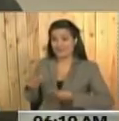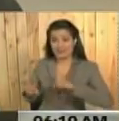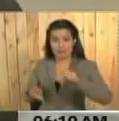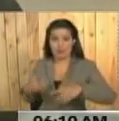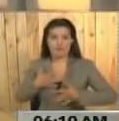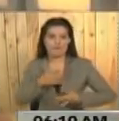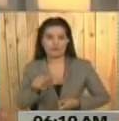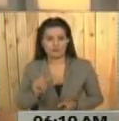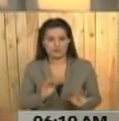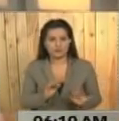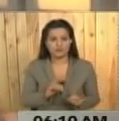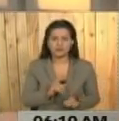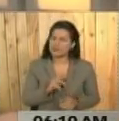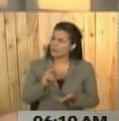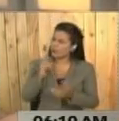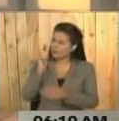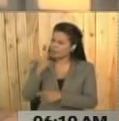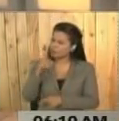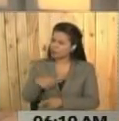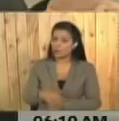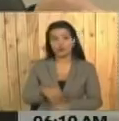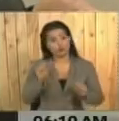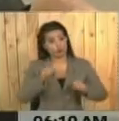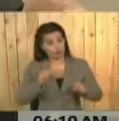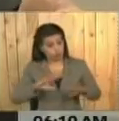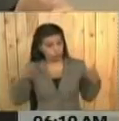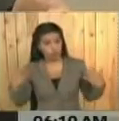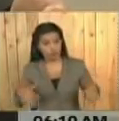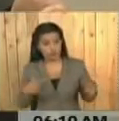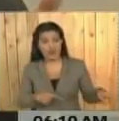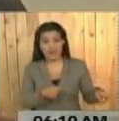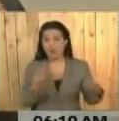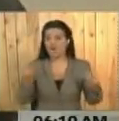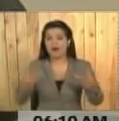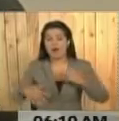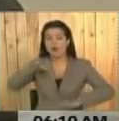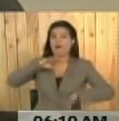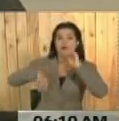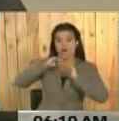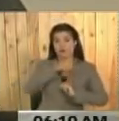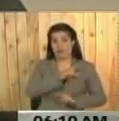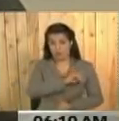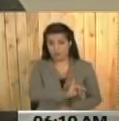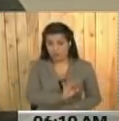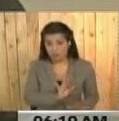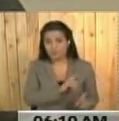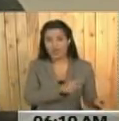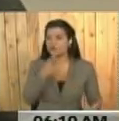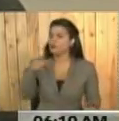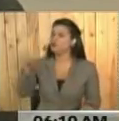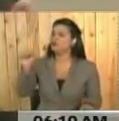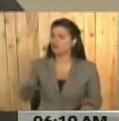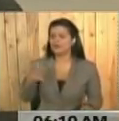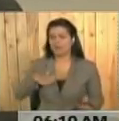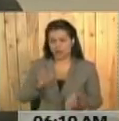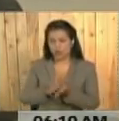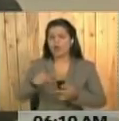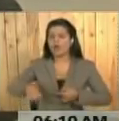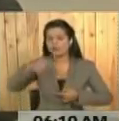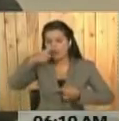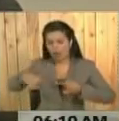es peligroso eso engañar una cl claro muy ahorita están viviéndolo ellos le dijeron a su gente que era posible hacer un revocatorio este